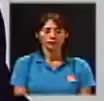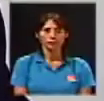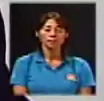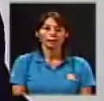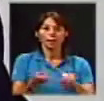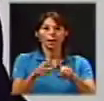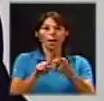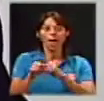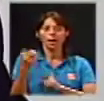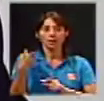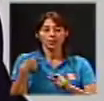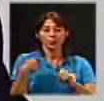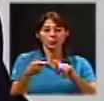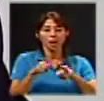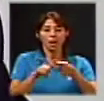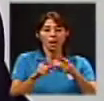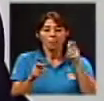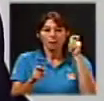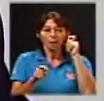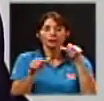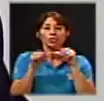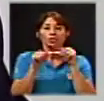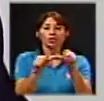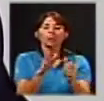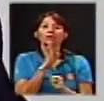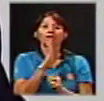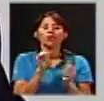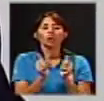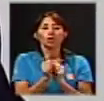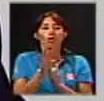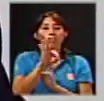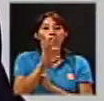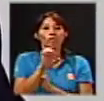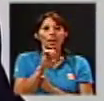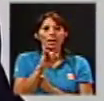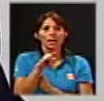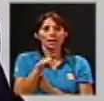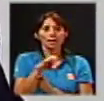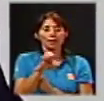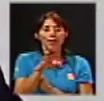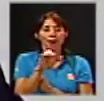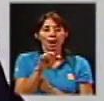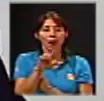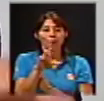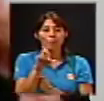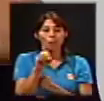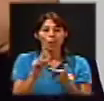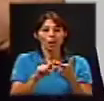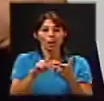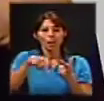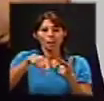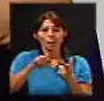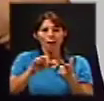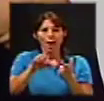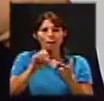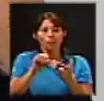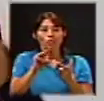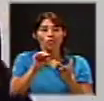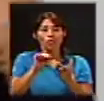Continuamos, amigas y amigos, conversando con don Felipe Calvo y don Pablo Villamichel. Don